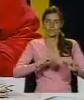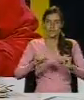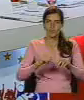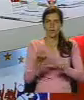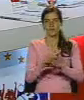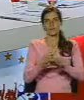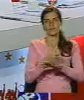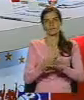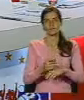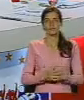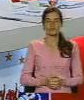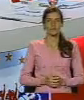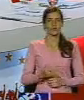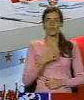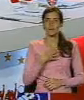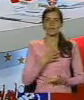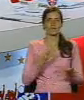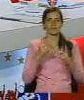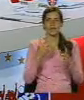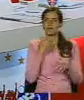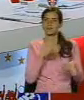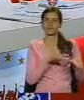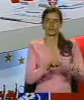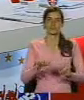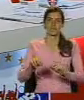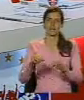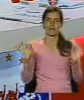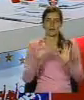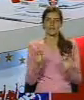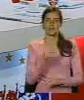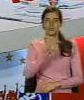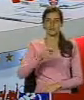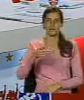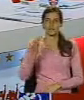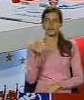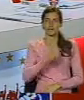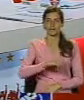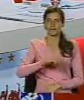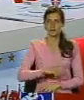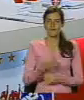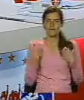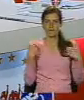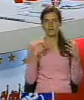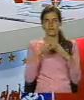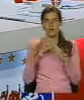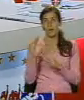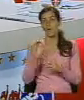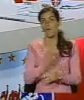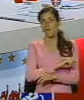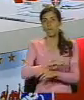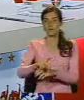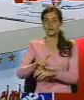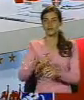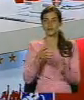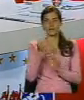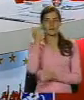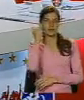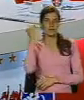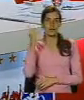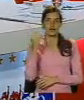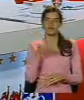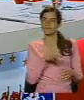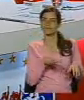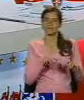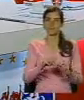No vamos a permitir ocupaciones anárquicas por personas que tengan necesidad de vivienda o sean mandadas con la idea de